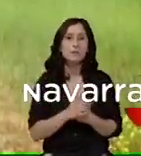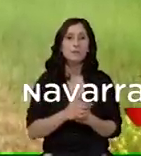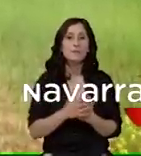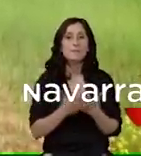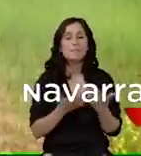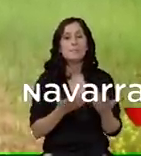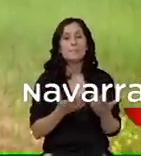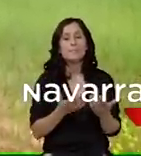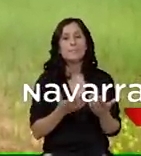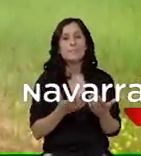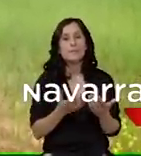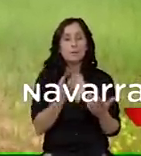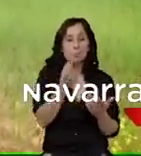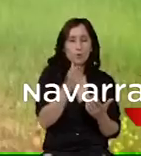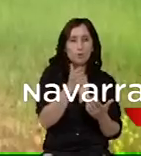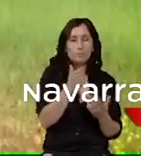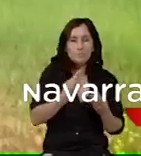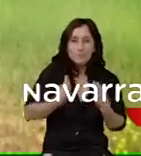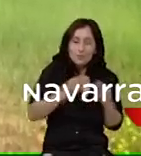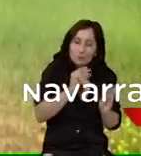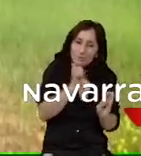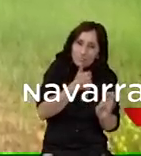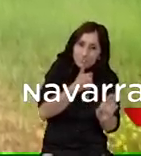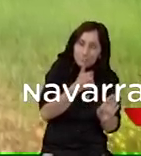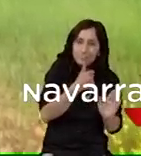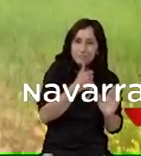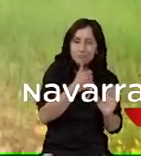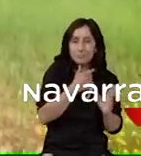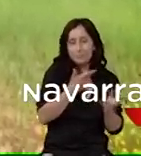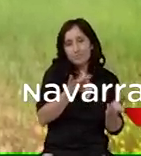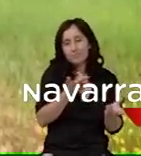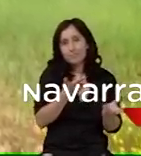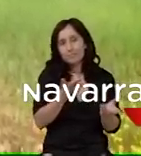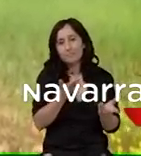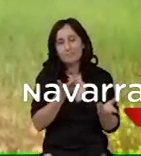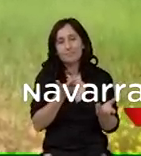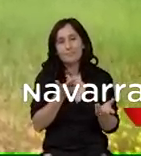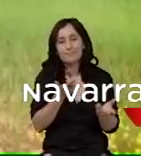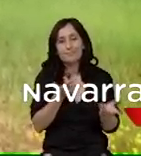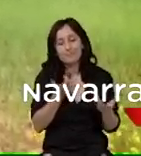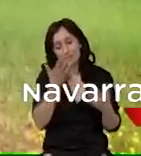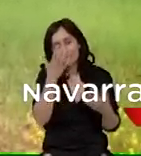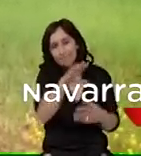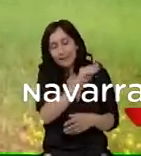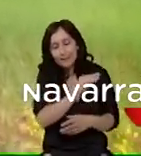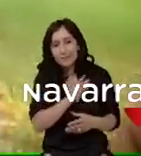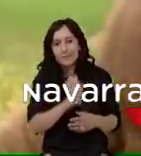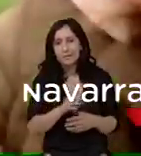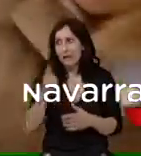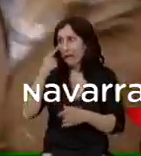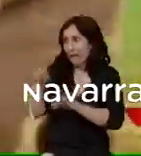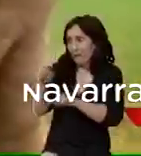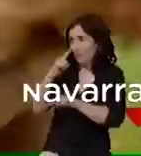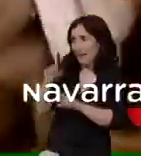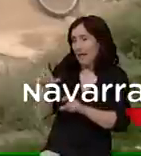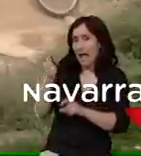a la vez preservan mucho su intimidad, cosa que por parte es comprensible. ¡Ay, un alacrán,